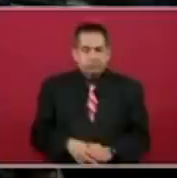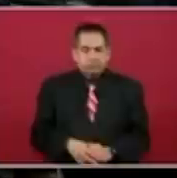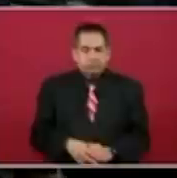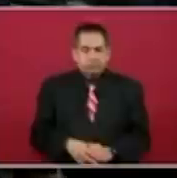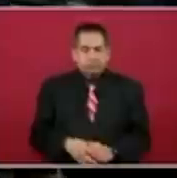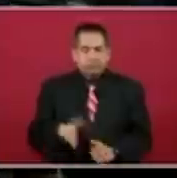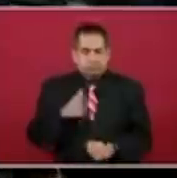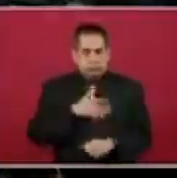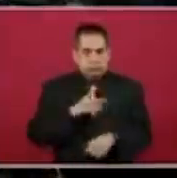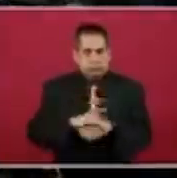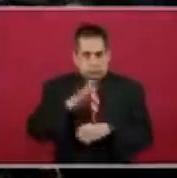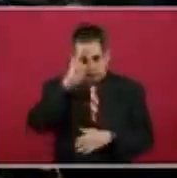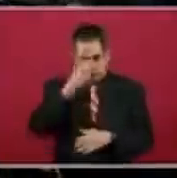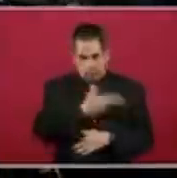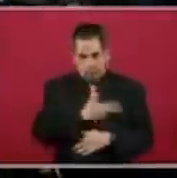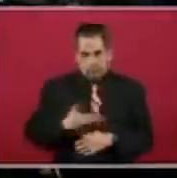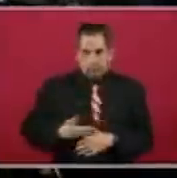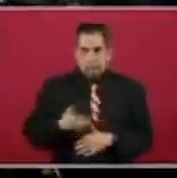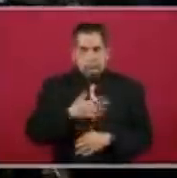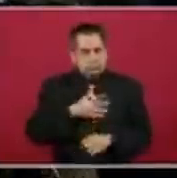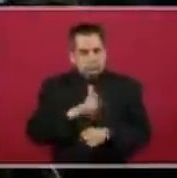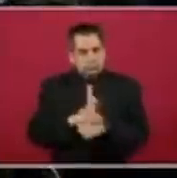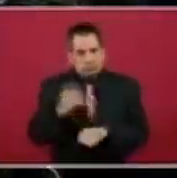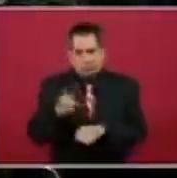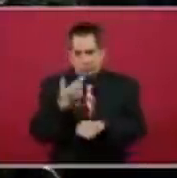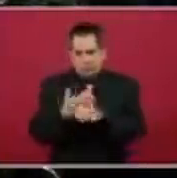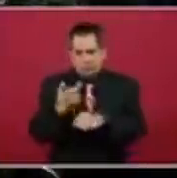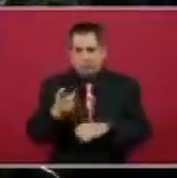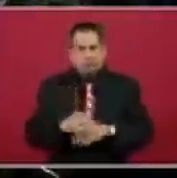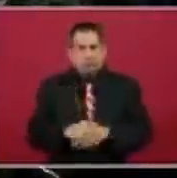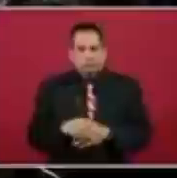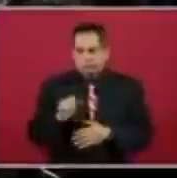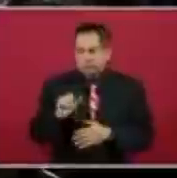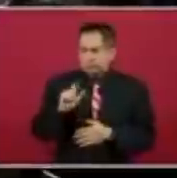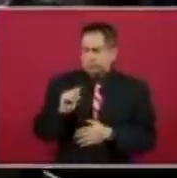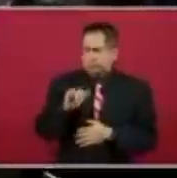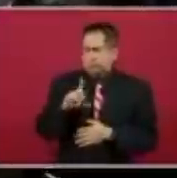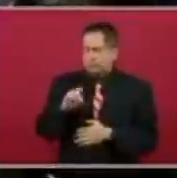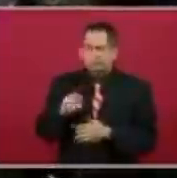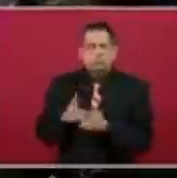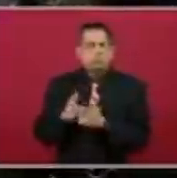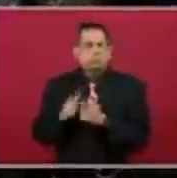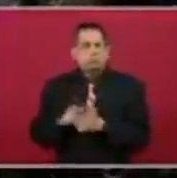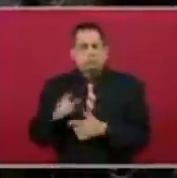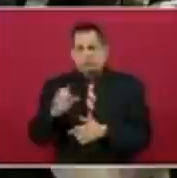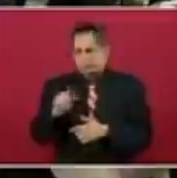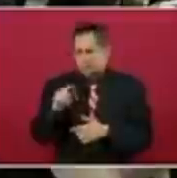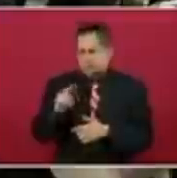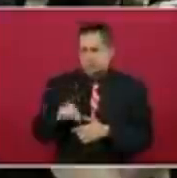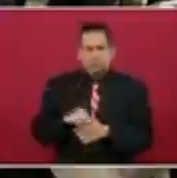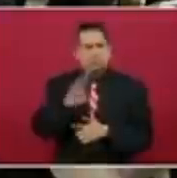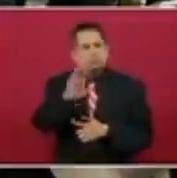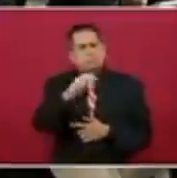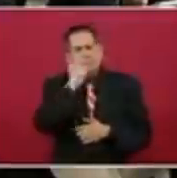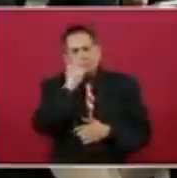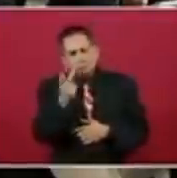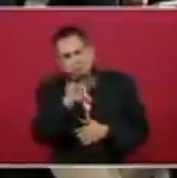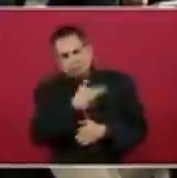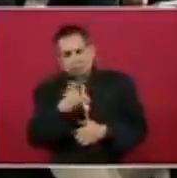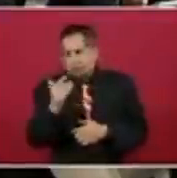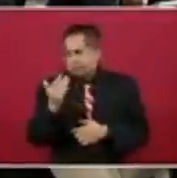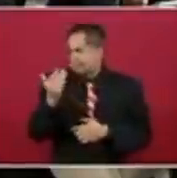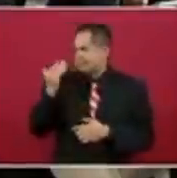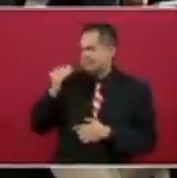Buenos días, señor presidente. Buenos días, secretaria. Alejandro Lelo de la Rea, Grupo Cantón. Presidente, preguntarle, el fin de semana vimos